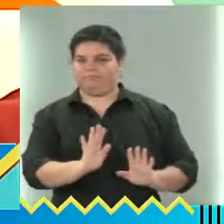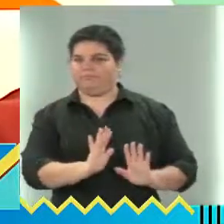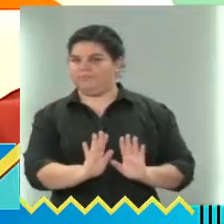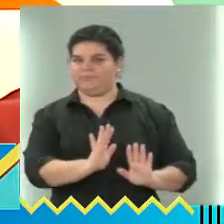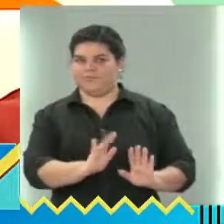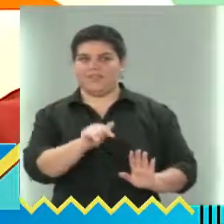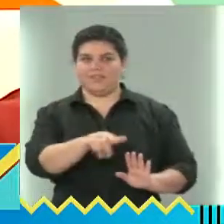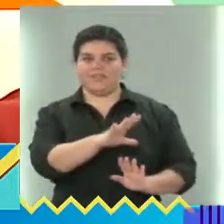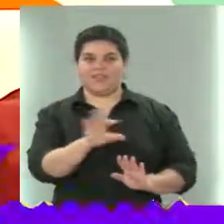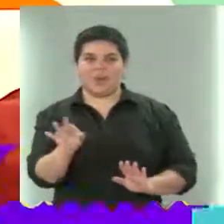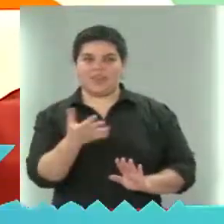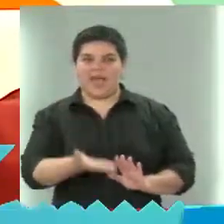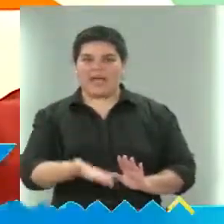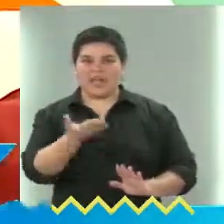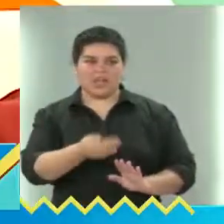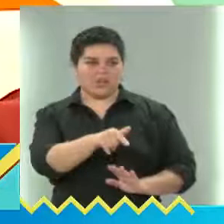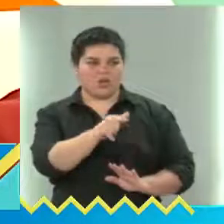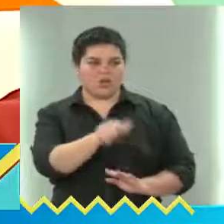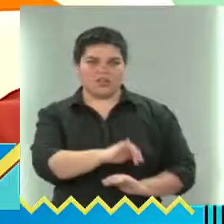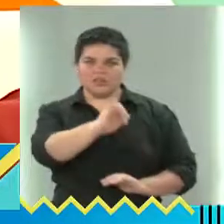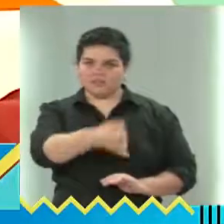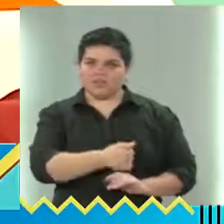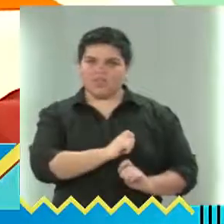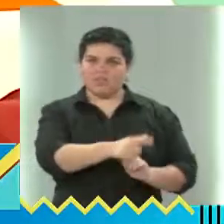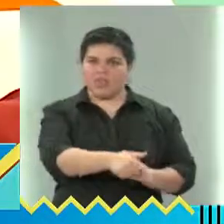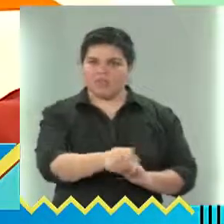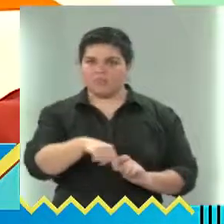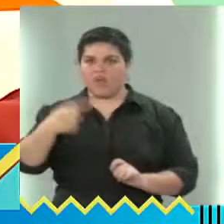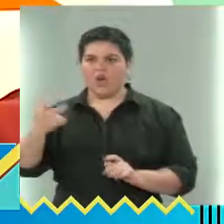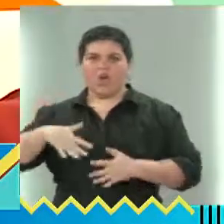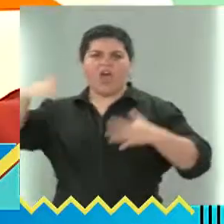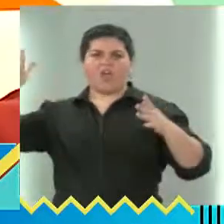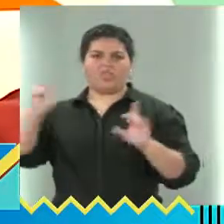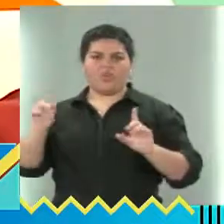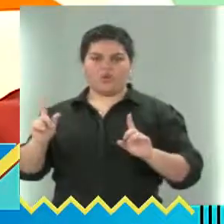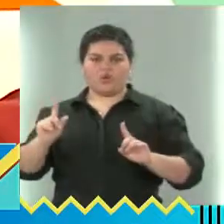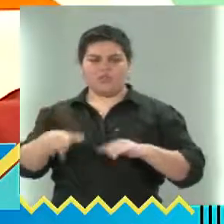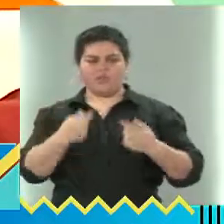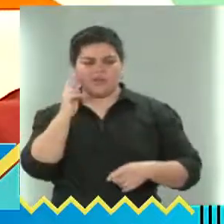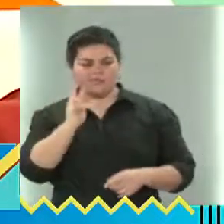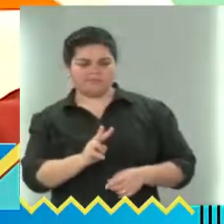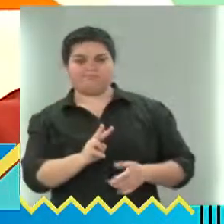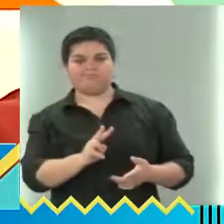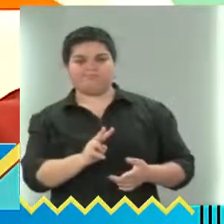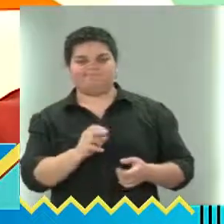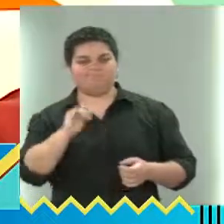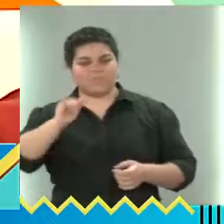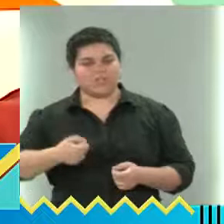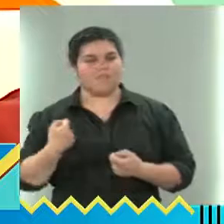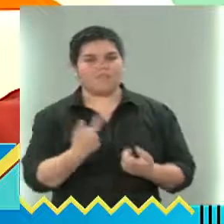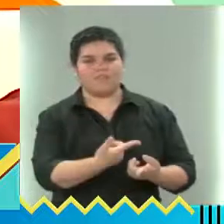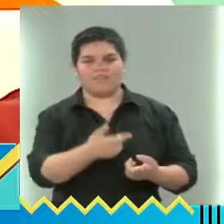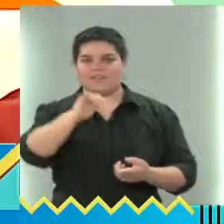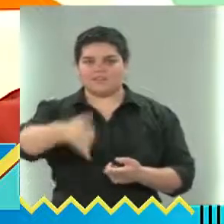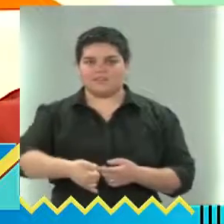50 kilos ganando, Claro. no puede decirnos que no, así que ahí la verdad que sí, se convencen entre ellos que no pasa nada, si a una